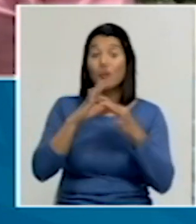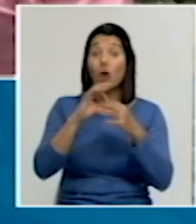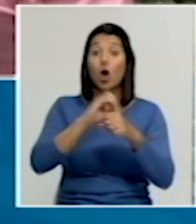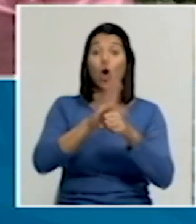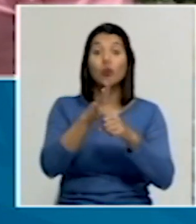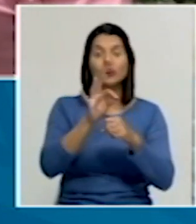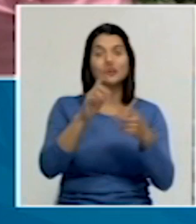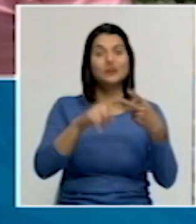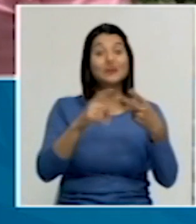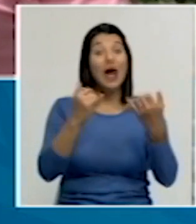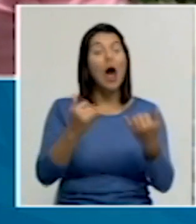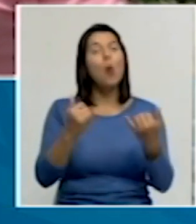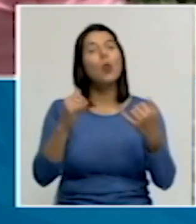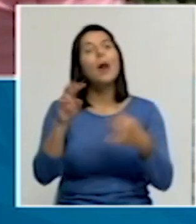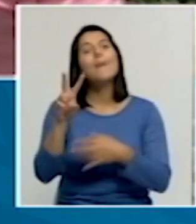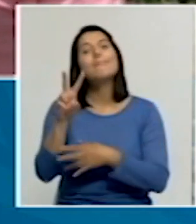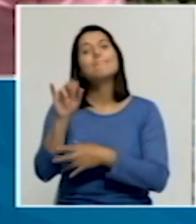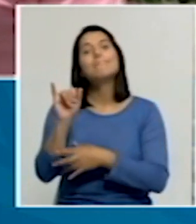la viruela del mono.